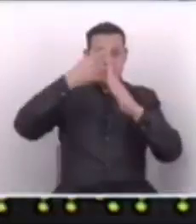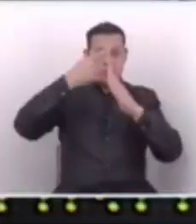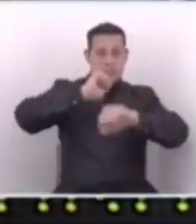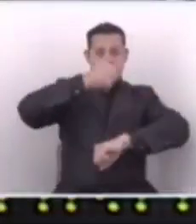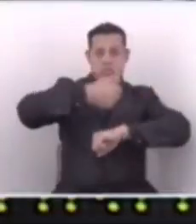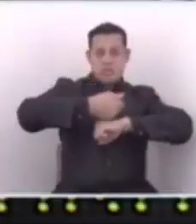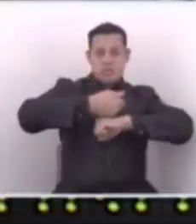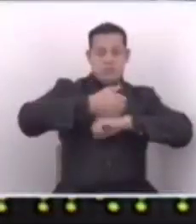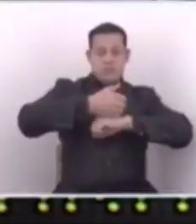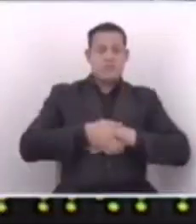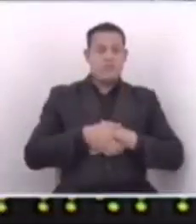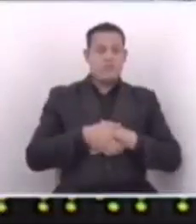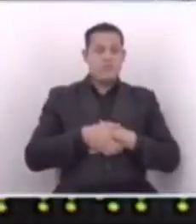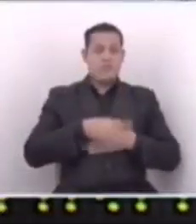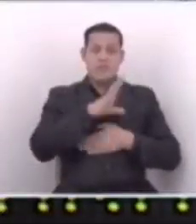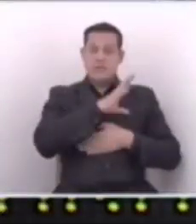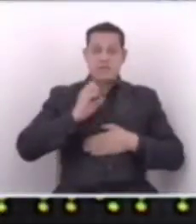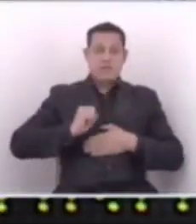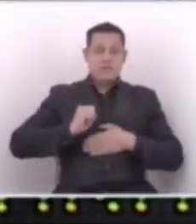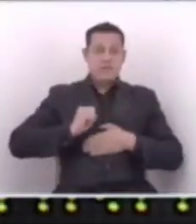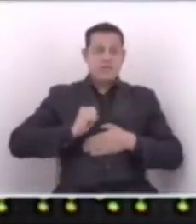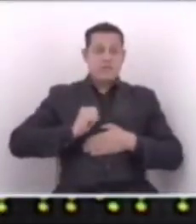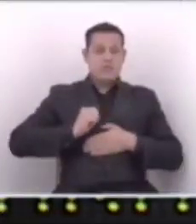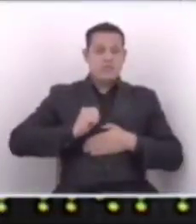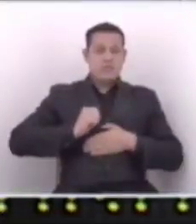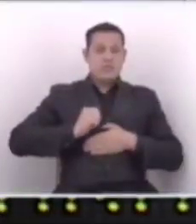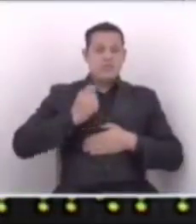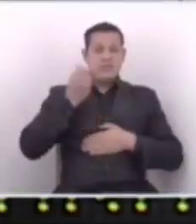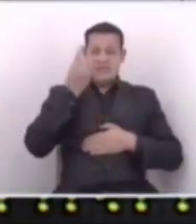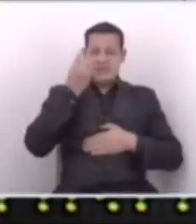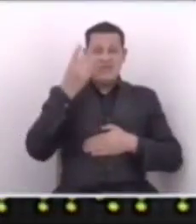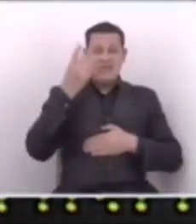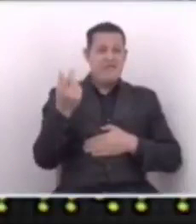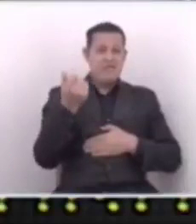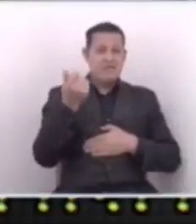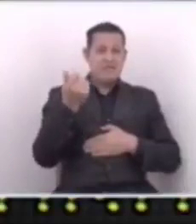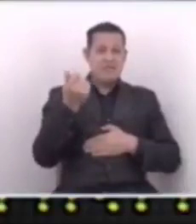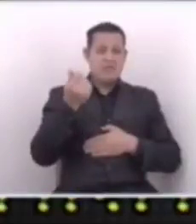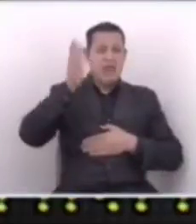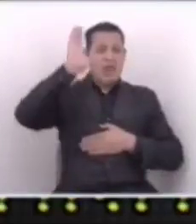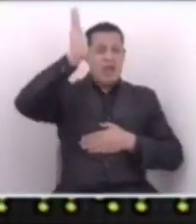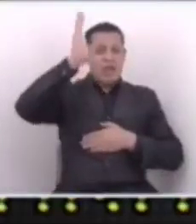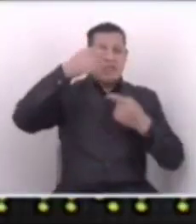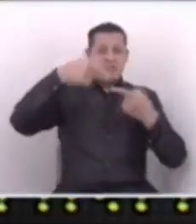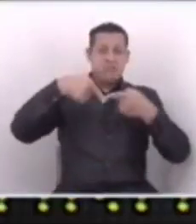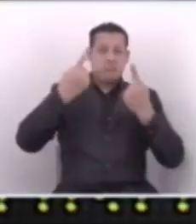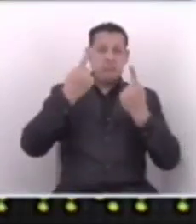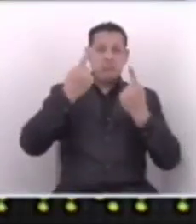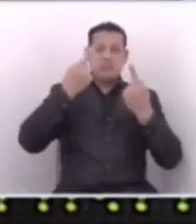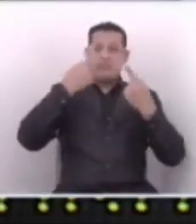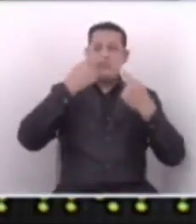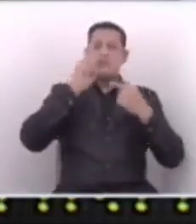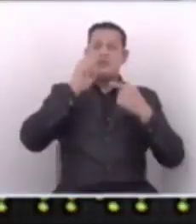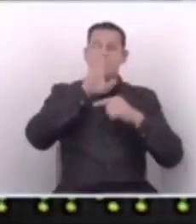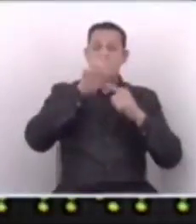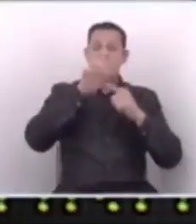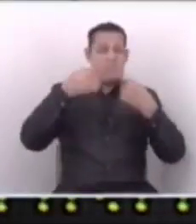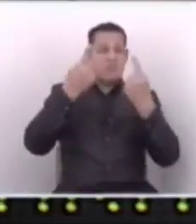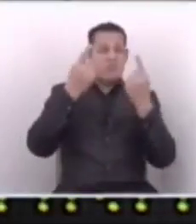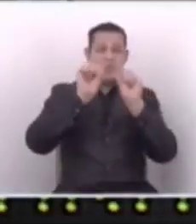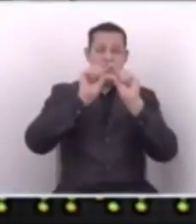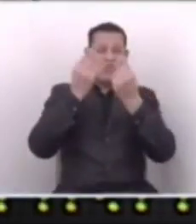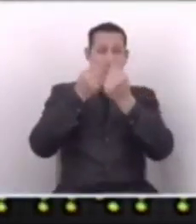de excepción? Y los salvadoreños me van a entender bien fácil, porque el discurso de la oposición es, y cuando digo la